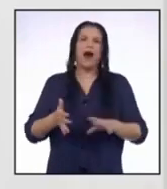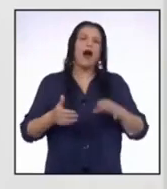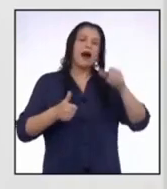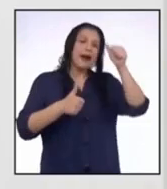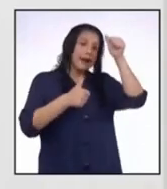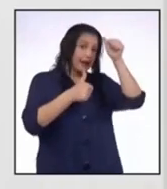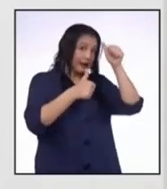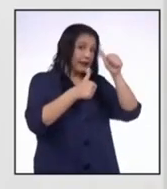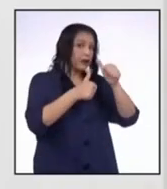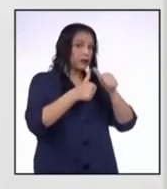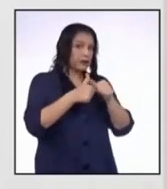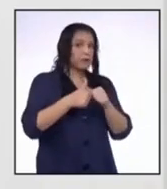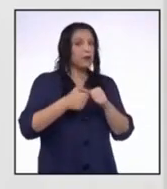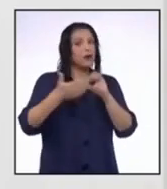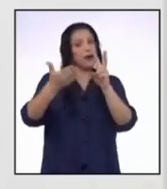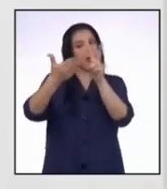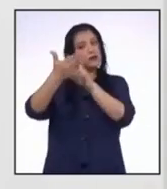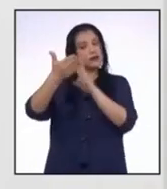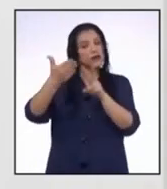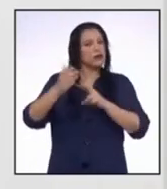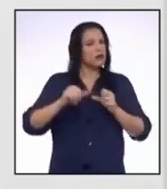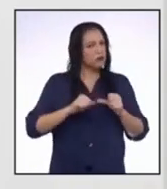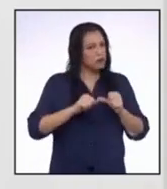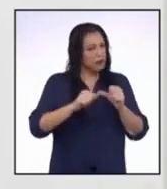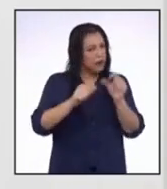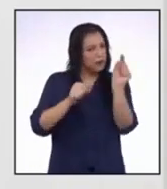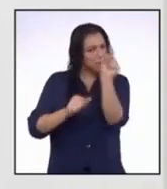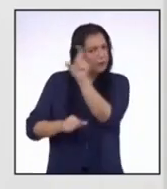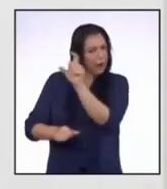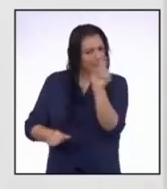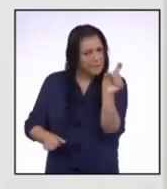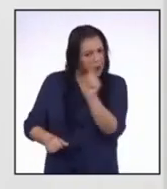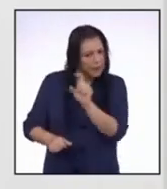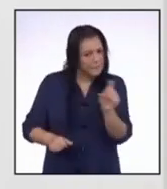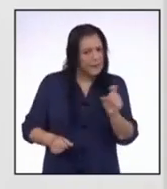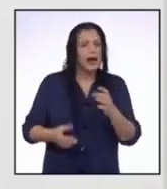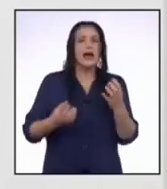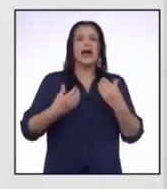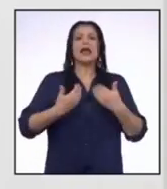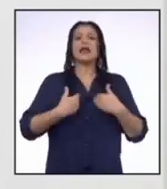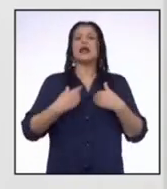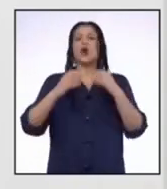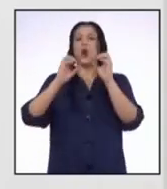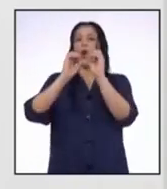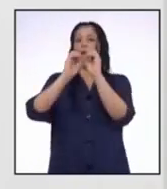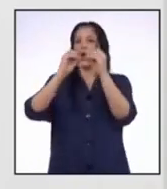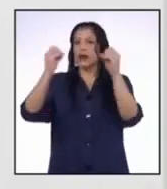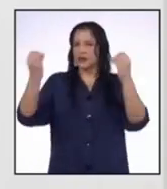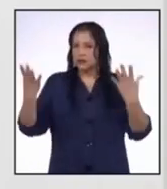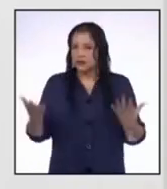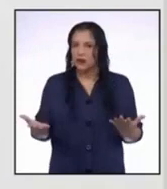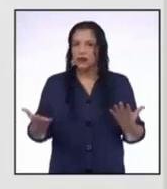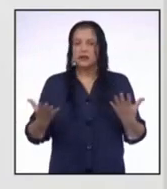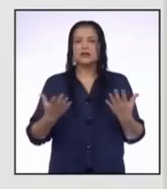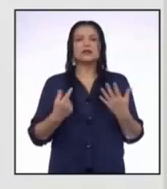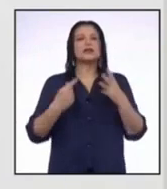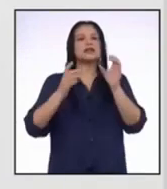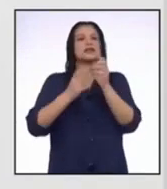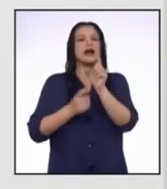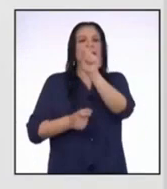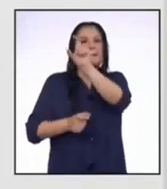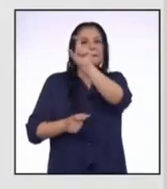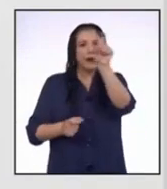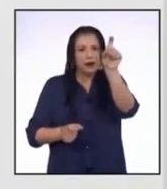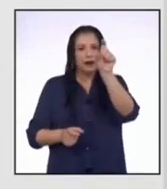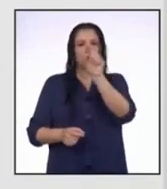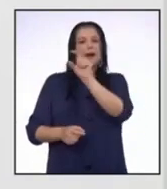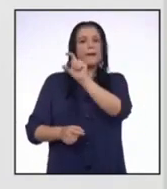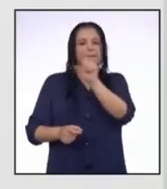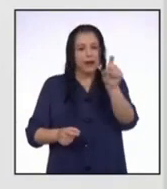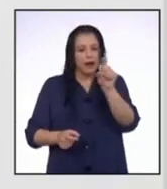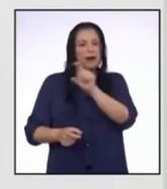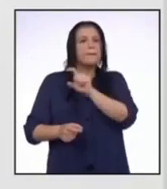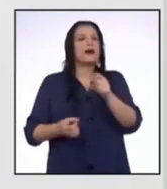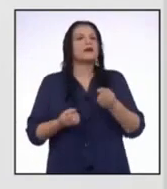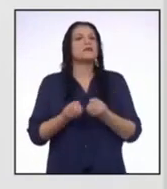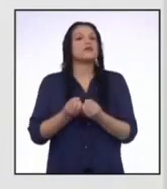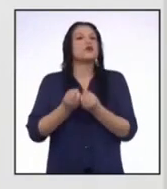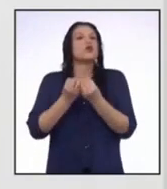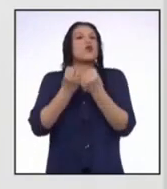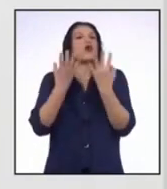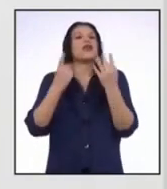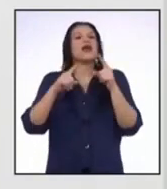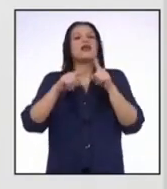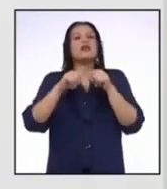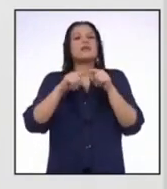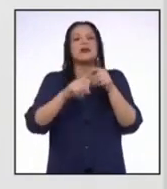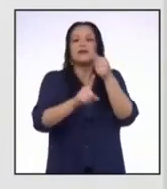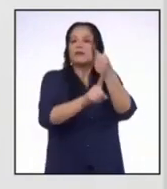Recordemos que los textos continuos están formados por oraciones que se encuentran en párrafos y que la cantidad de estos